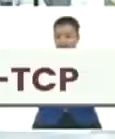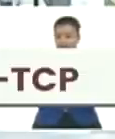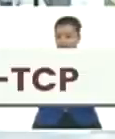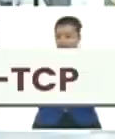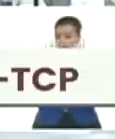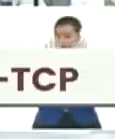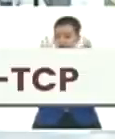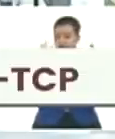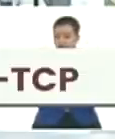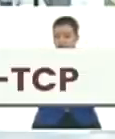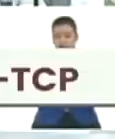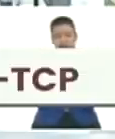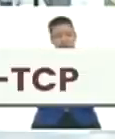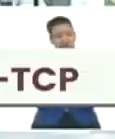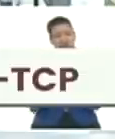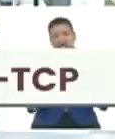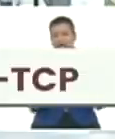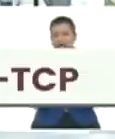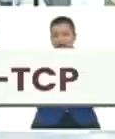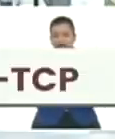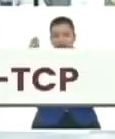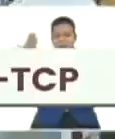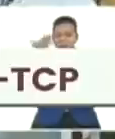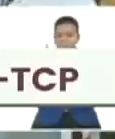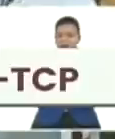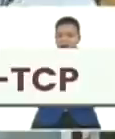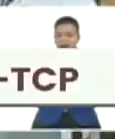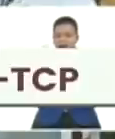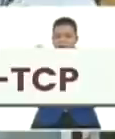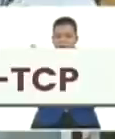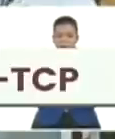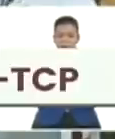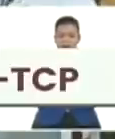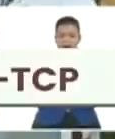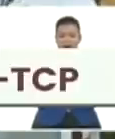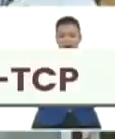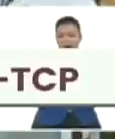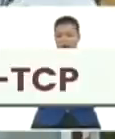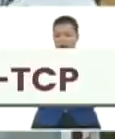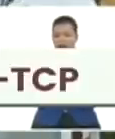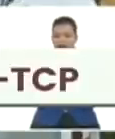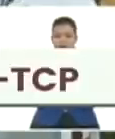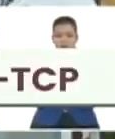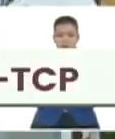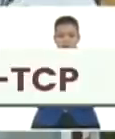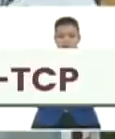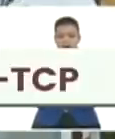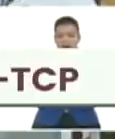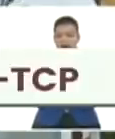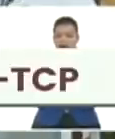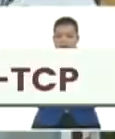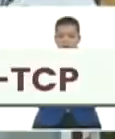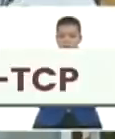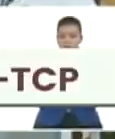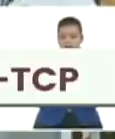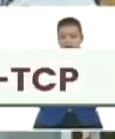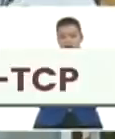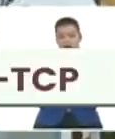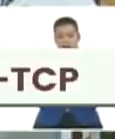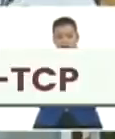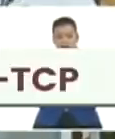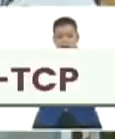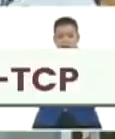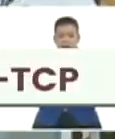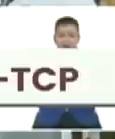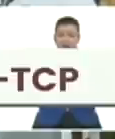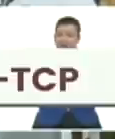no caben espacios para los imperialismos, para los colonialismos, para los